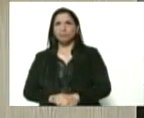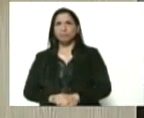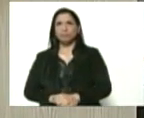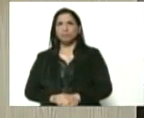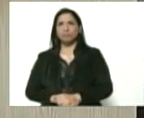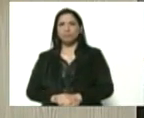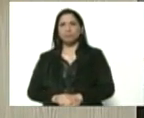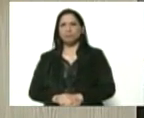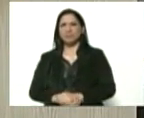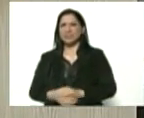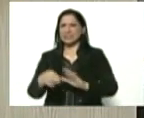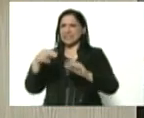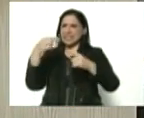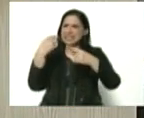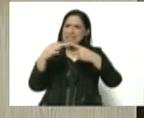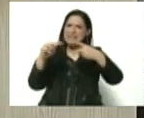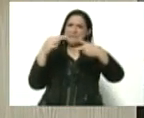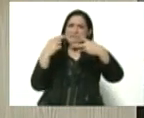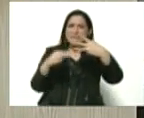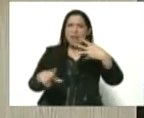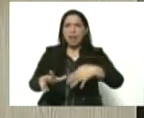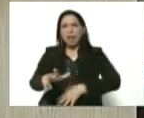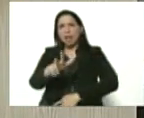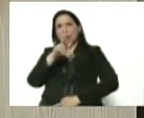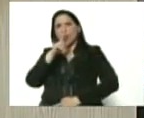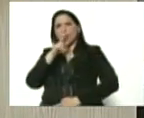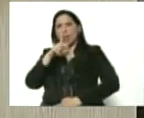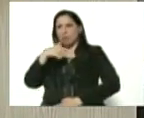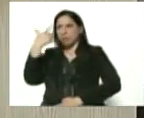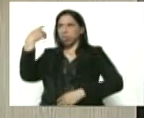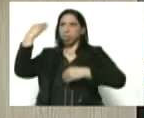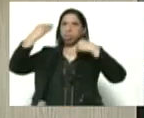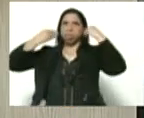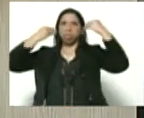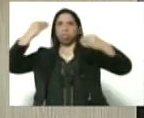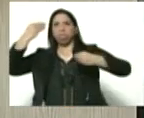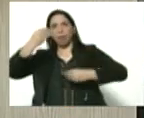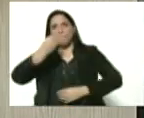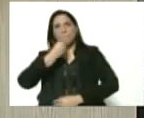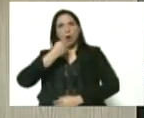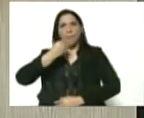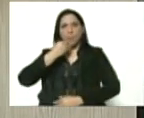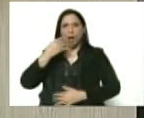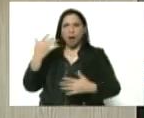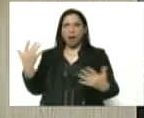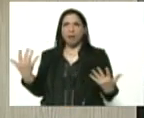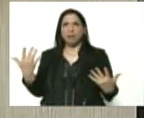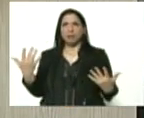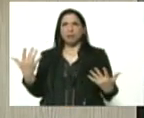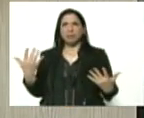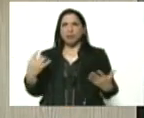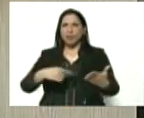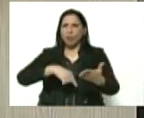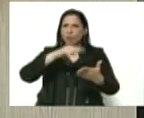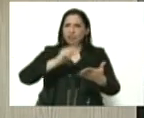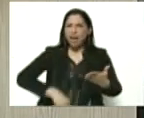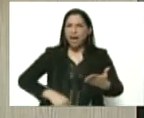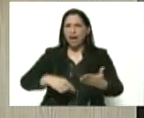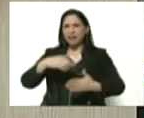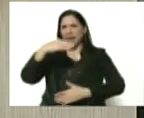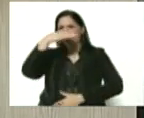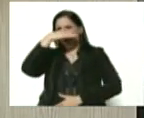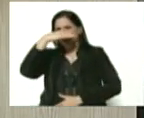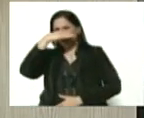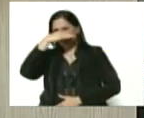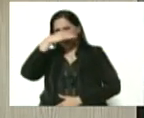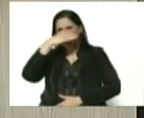Está en el nivel de barbarie, de estulticia, de estupidez, que contrata a unos asesinos